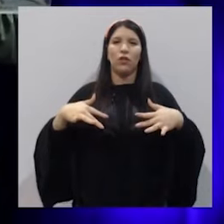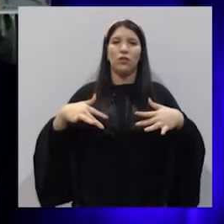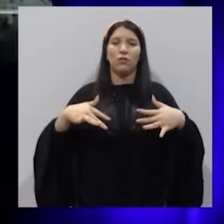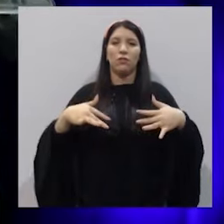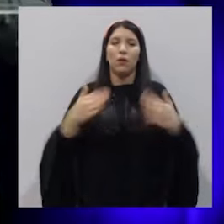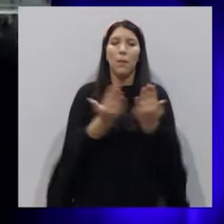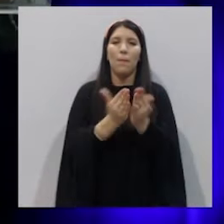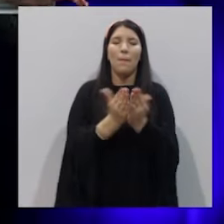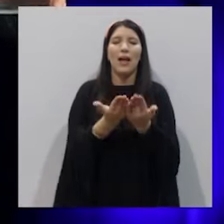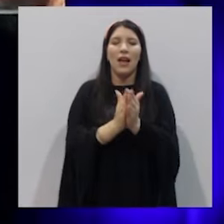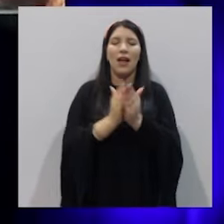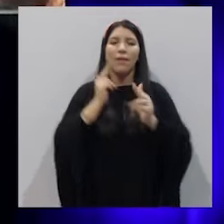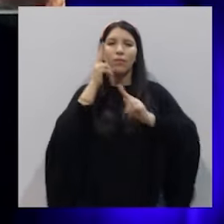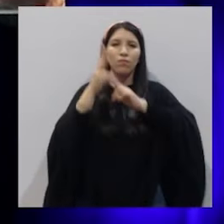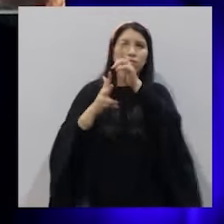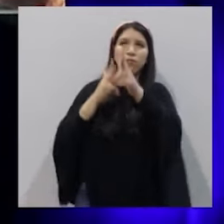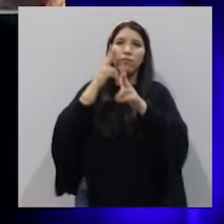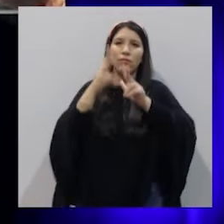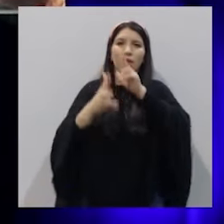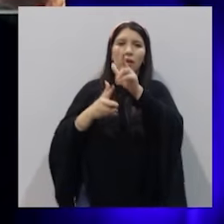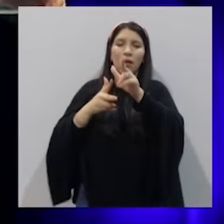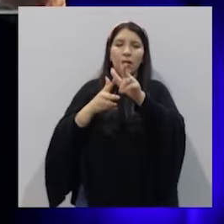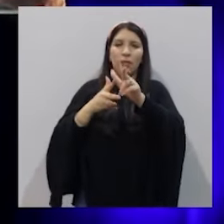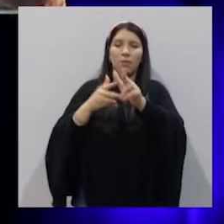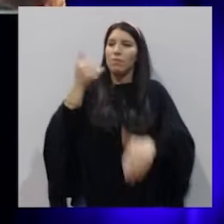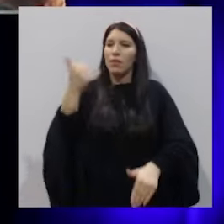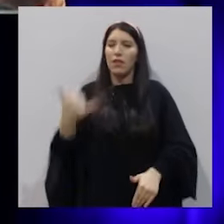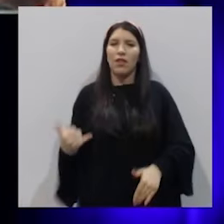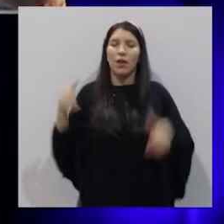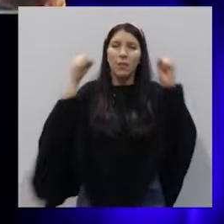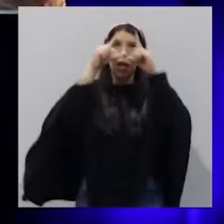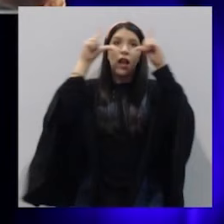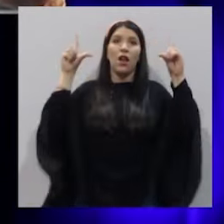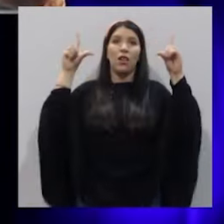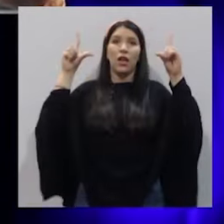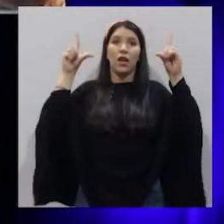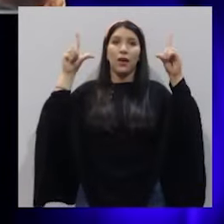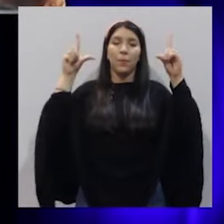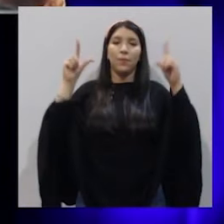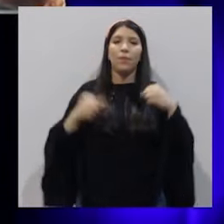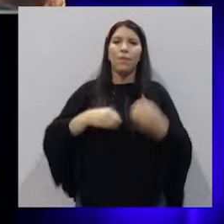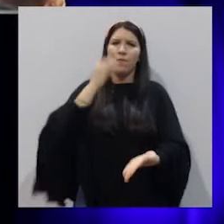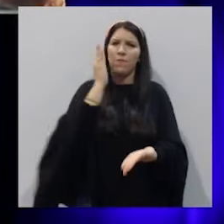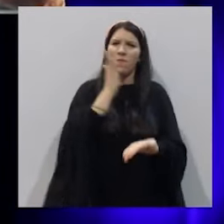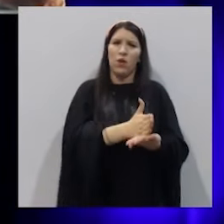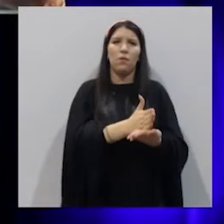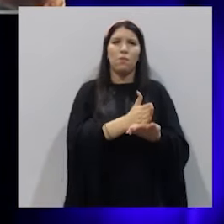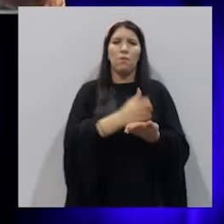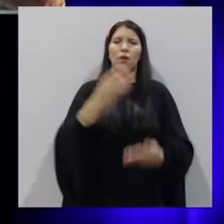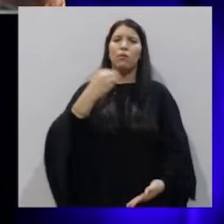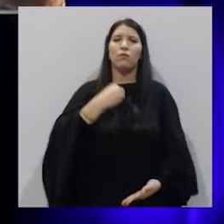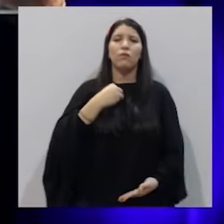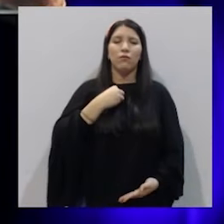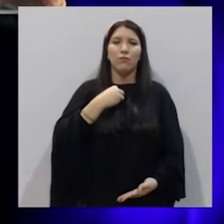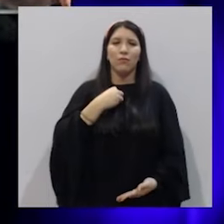permanezcan firmes en la fe sean valientes y fuertes